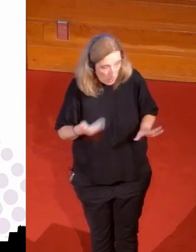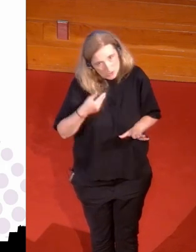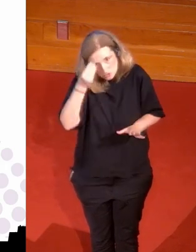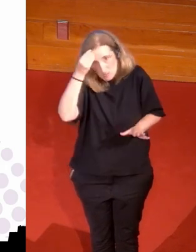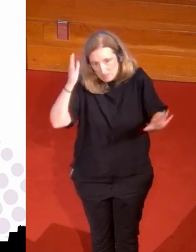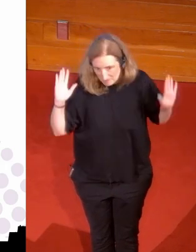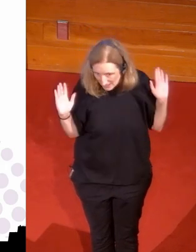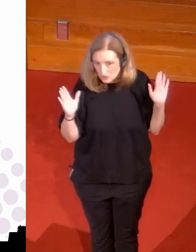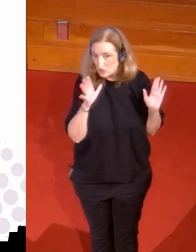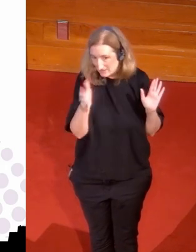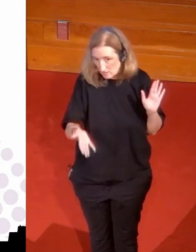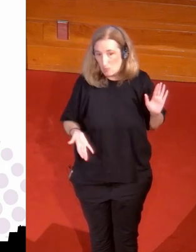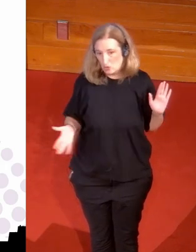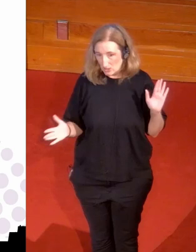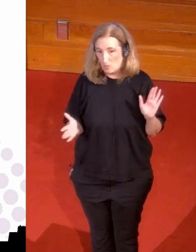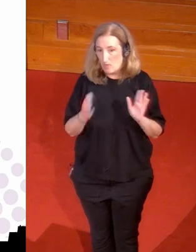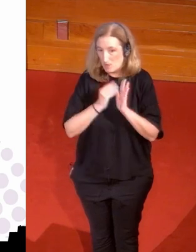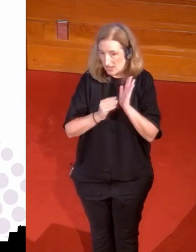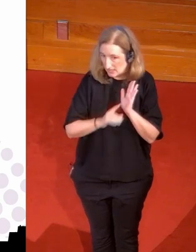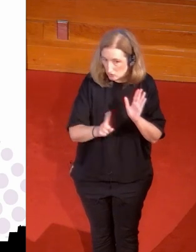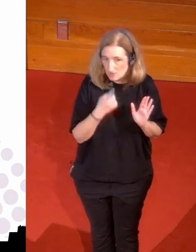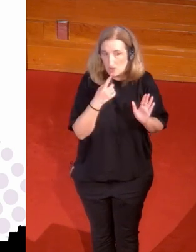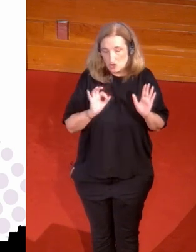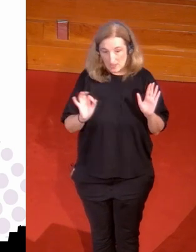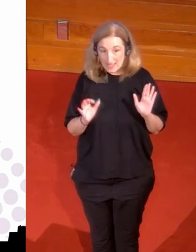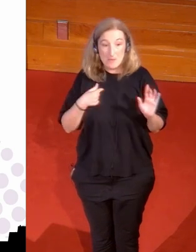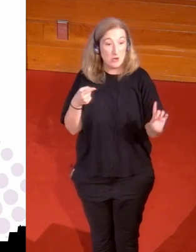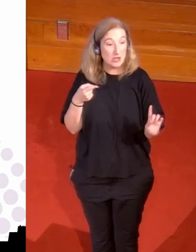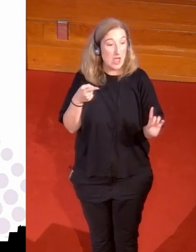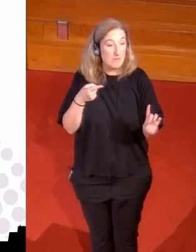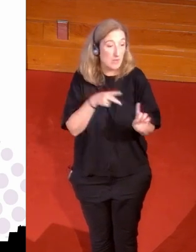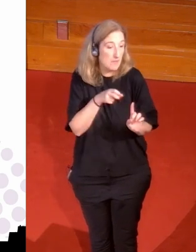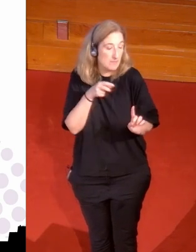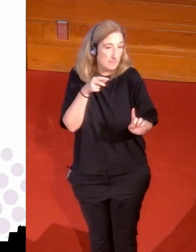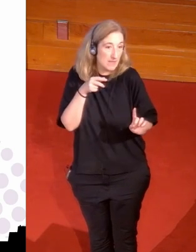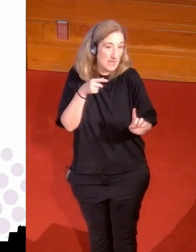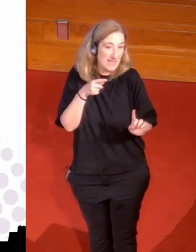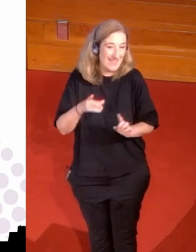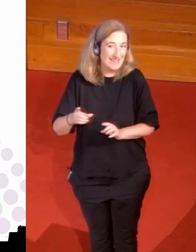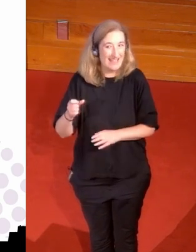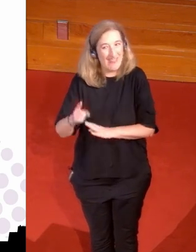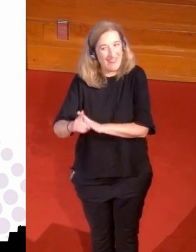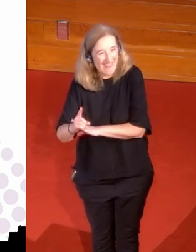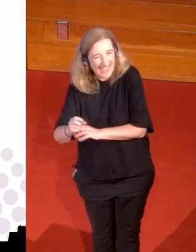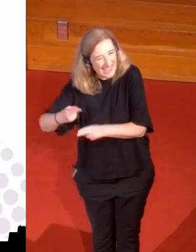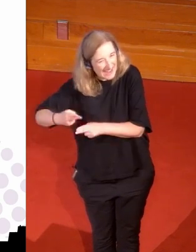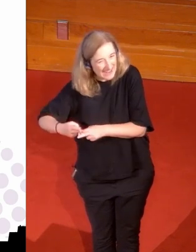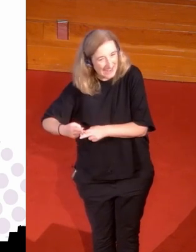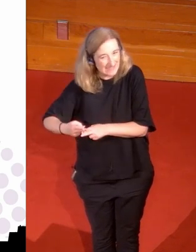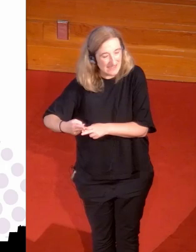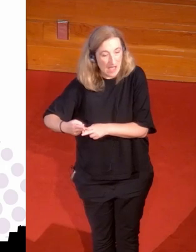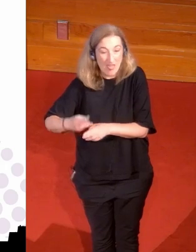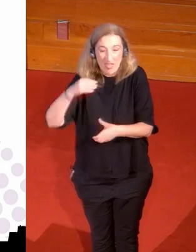esa la razón y luego porque objetivamente esos elementos de extrema derecha filo nazi tienen muy